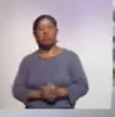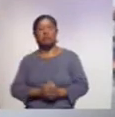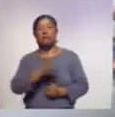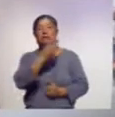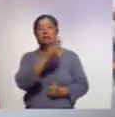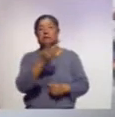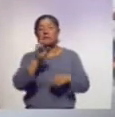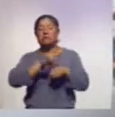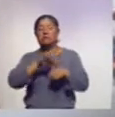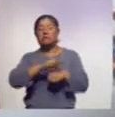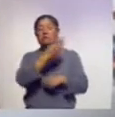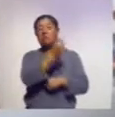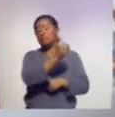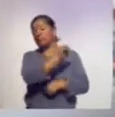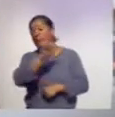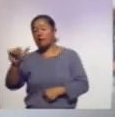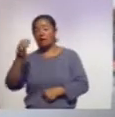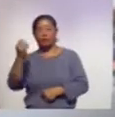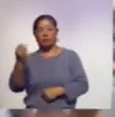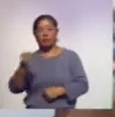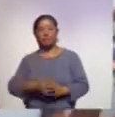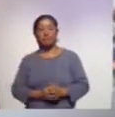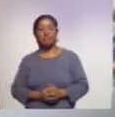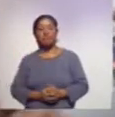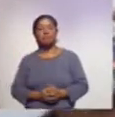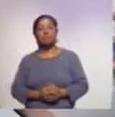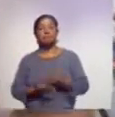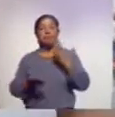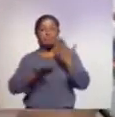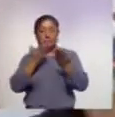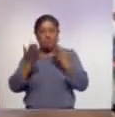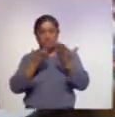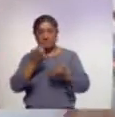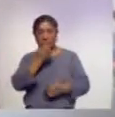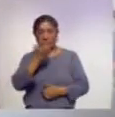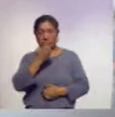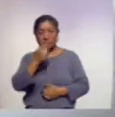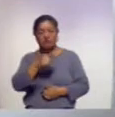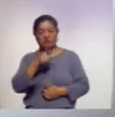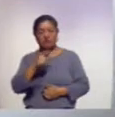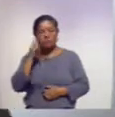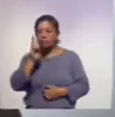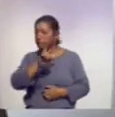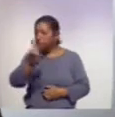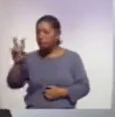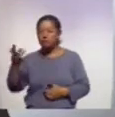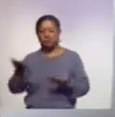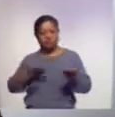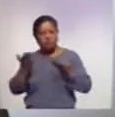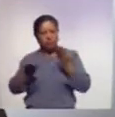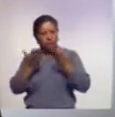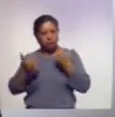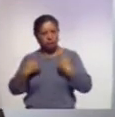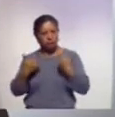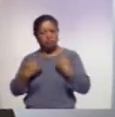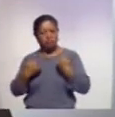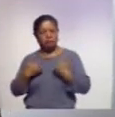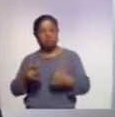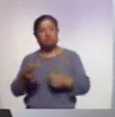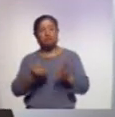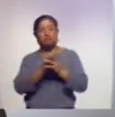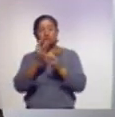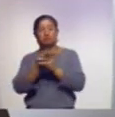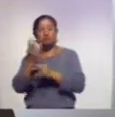la mañana a 9 de la noche, y entonces en la parte académica pues tenemos a los estudiantes siempre activos viendo temas de novedosos. También